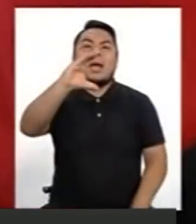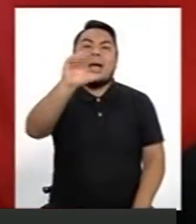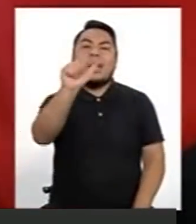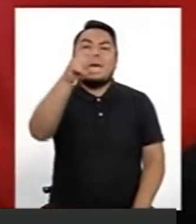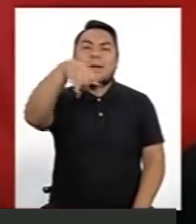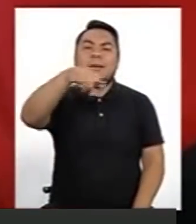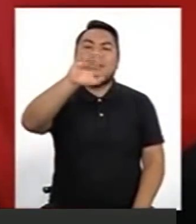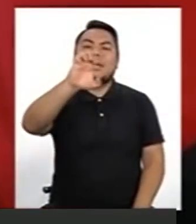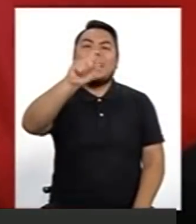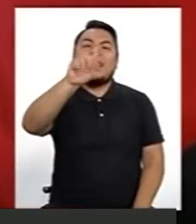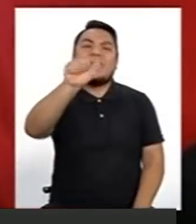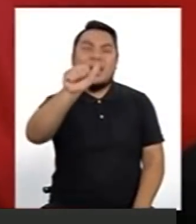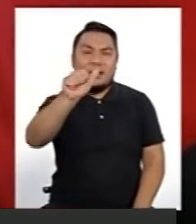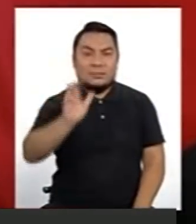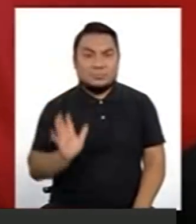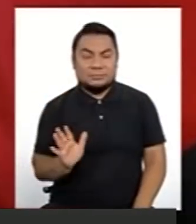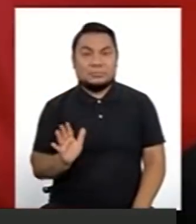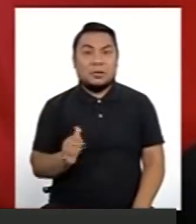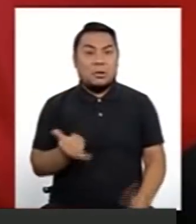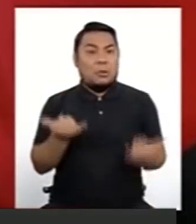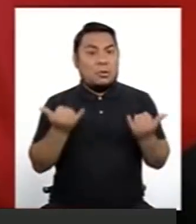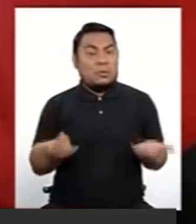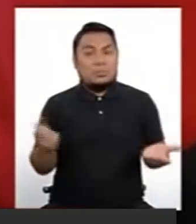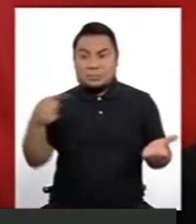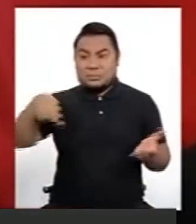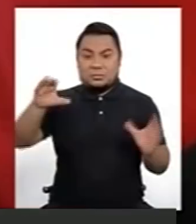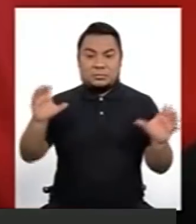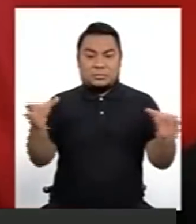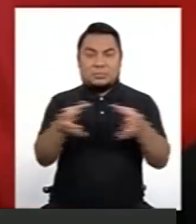ido un día como hoy,